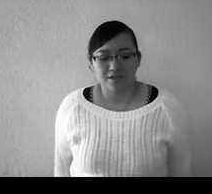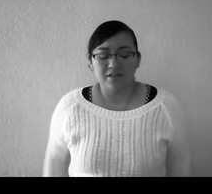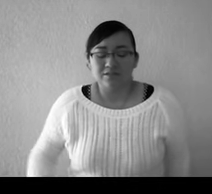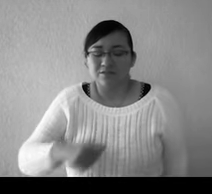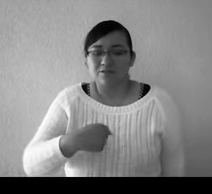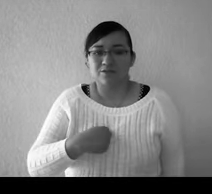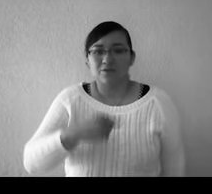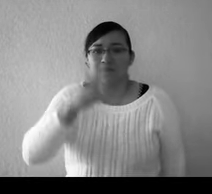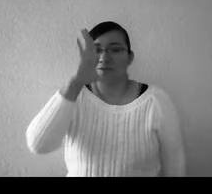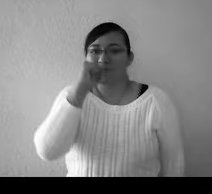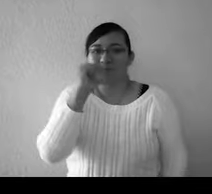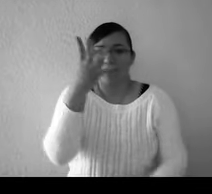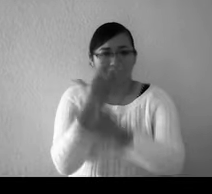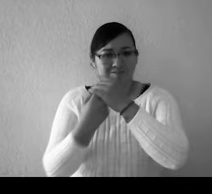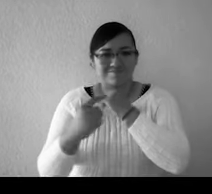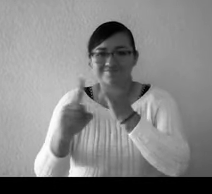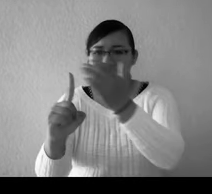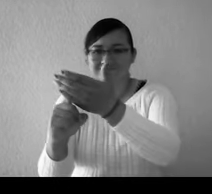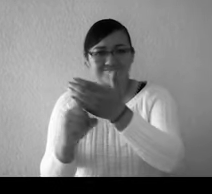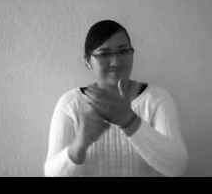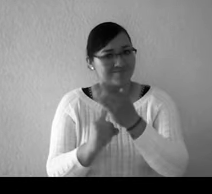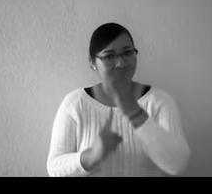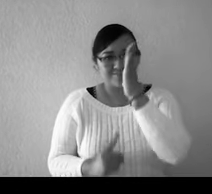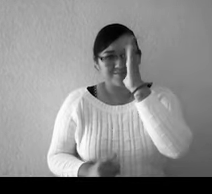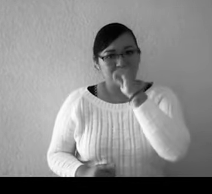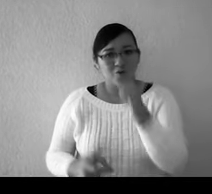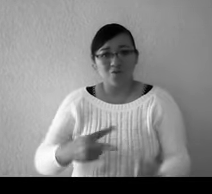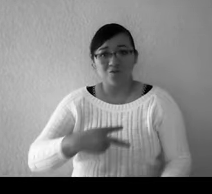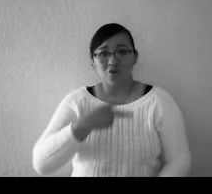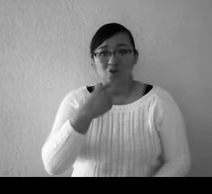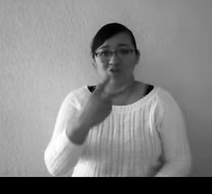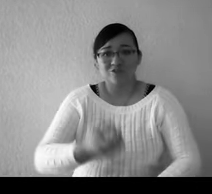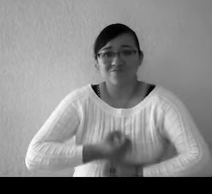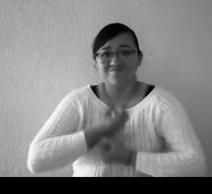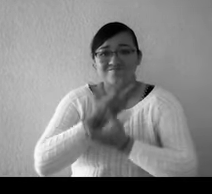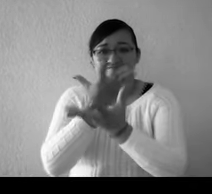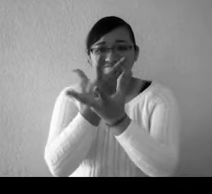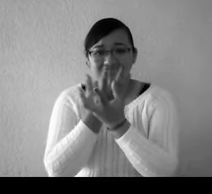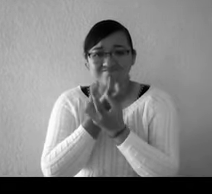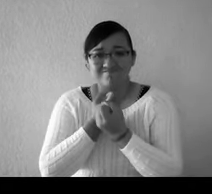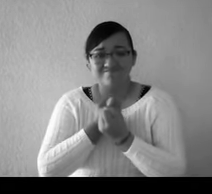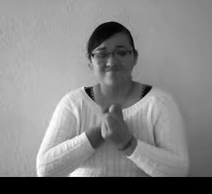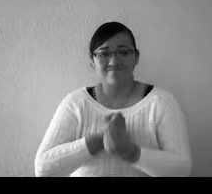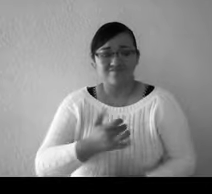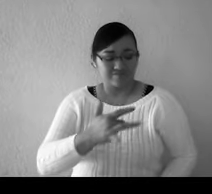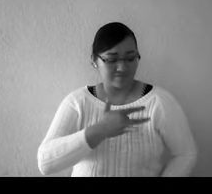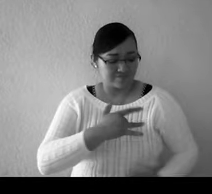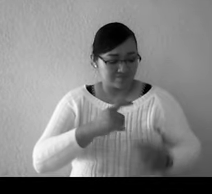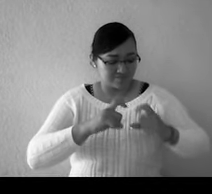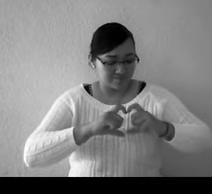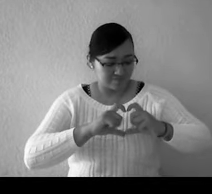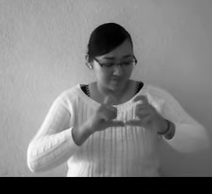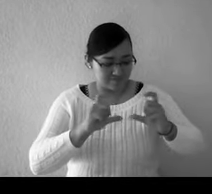de mí, no puedo escaparme. Mi voz se esconde en todas partes en